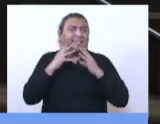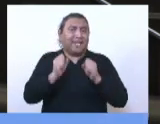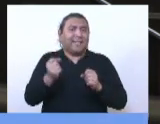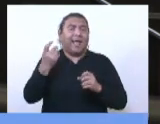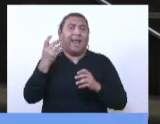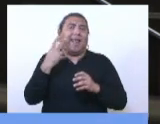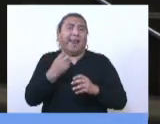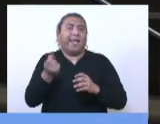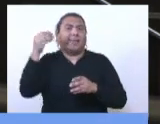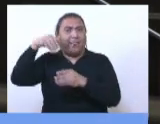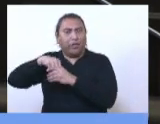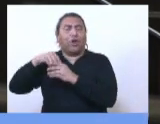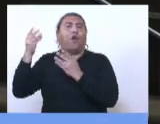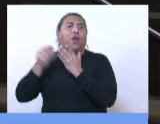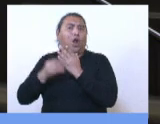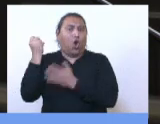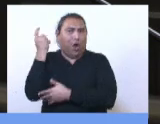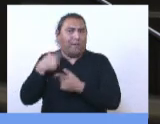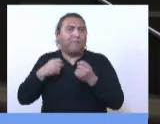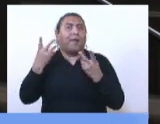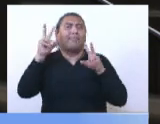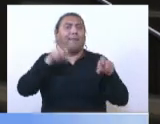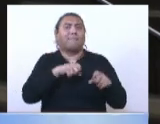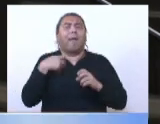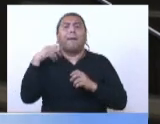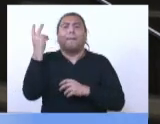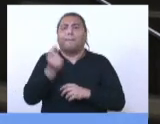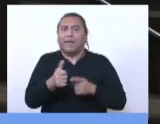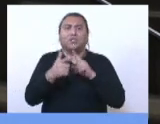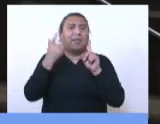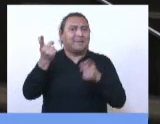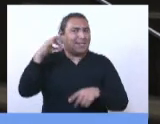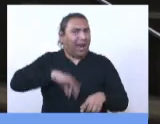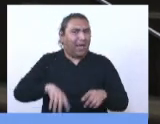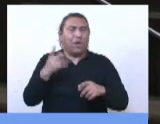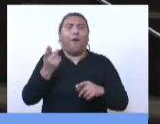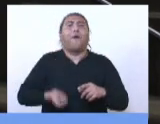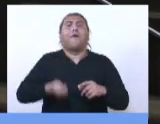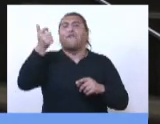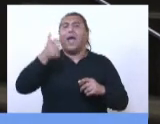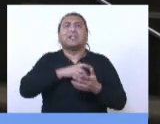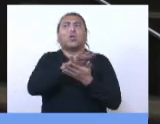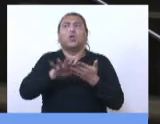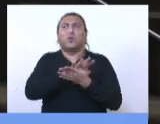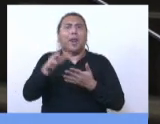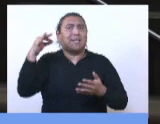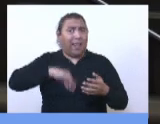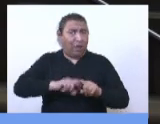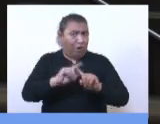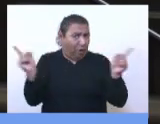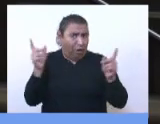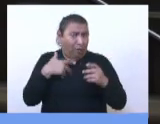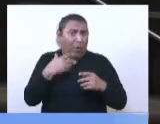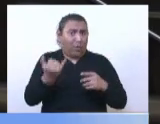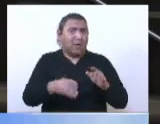pues tiene que ver con el tema de los precios y de los salarios no va a ser fácil recomponer el salario sobre todo cuando hay